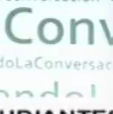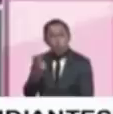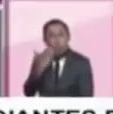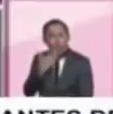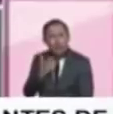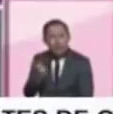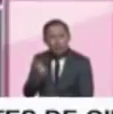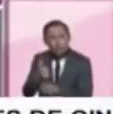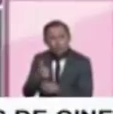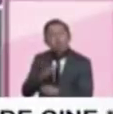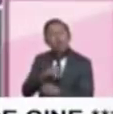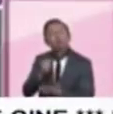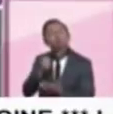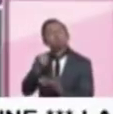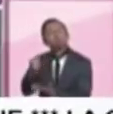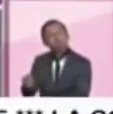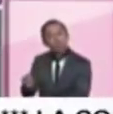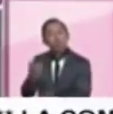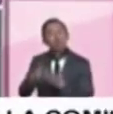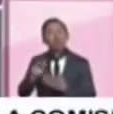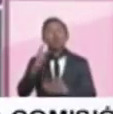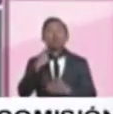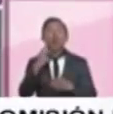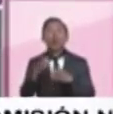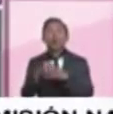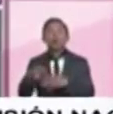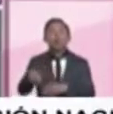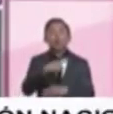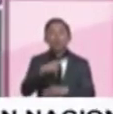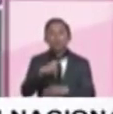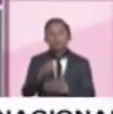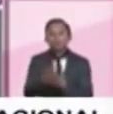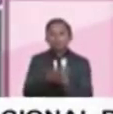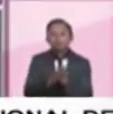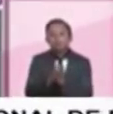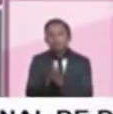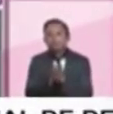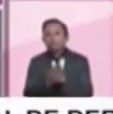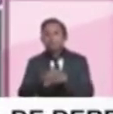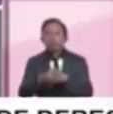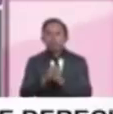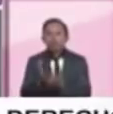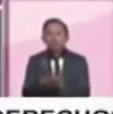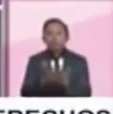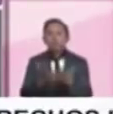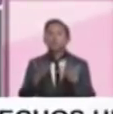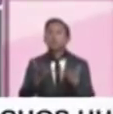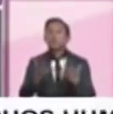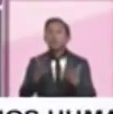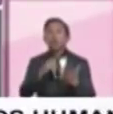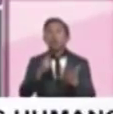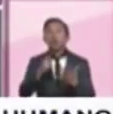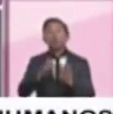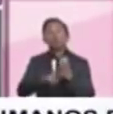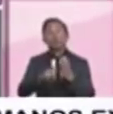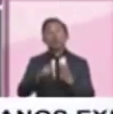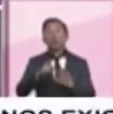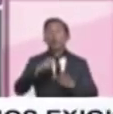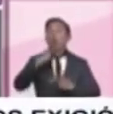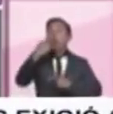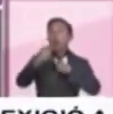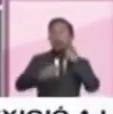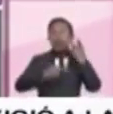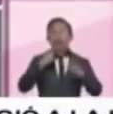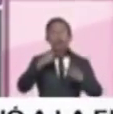veía. A eso voy. A ver. Precisamente yo dije, bueno, parece ser que Margarita,